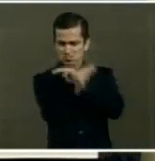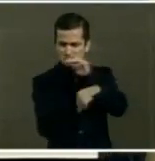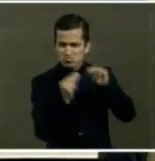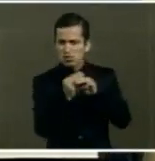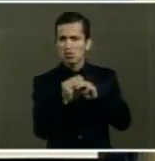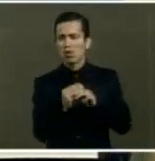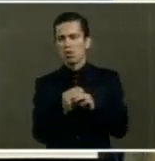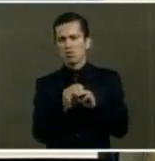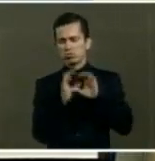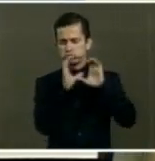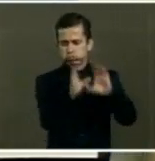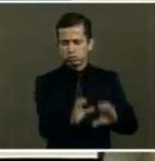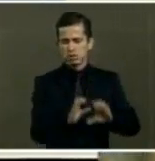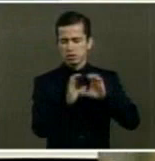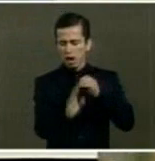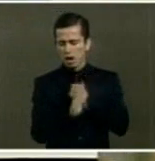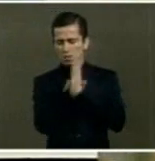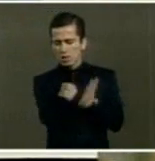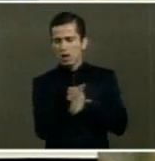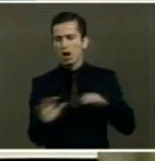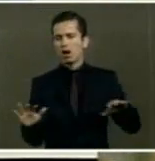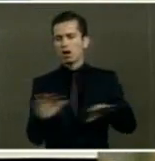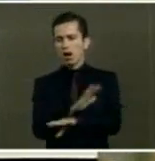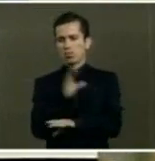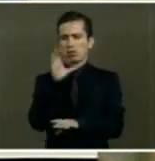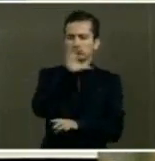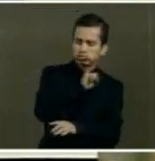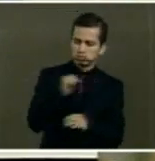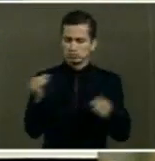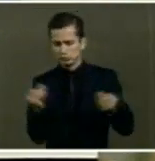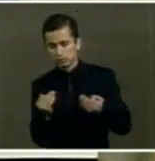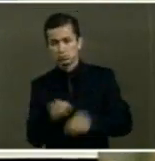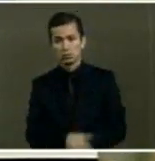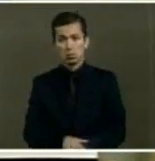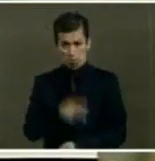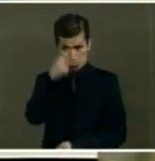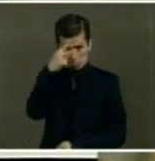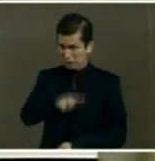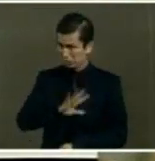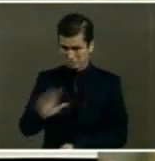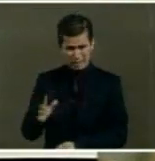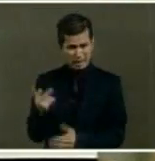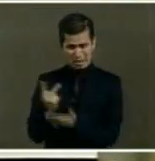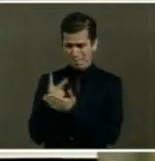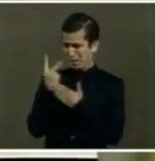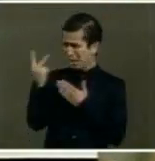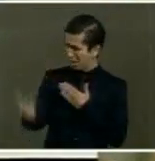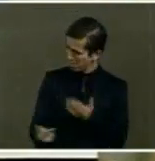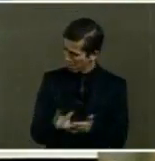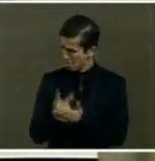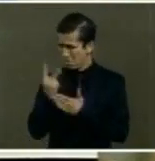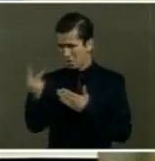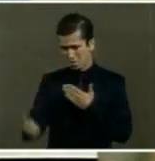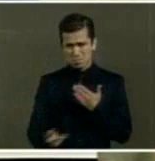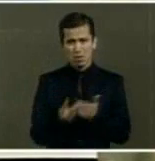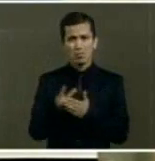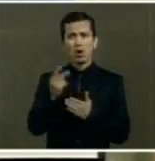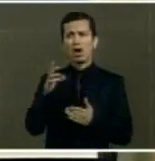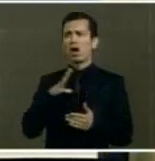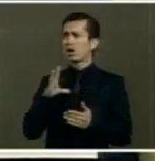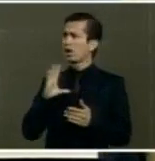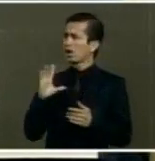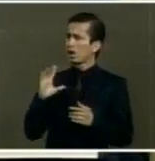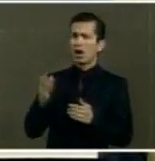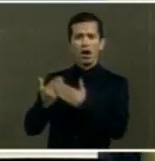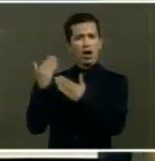por el desempeño ambiental. Y como anfitriones de la Conferencia de las Naciones Unidas sobre Cambio Climático, la COP16, que tuvimos